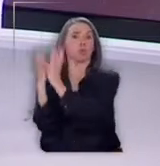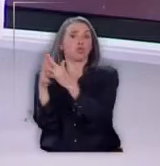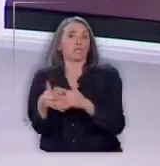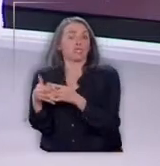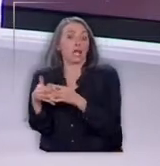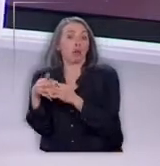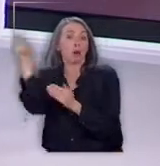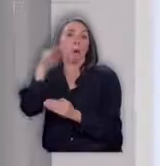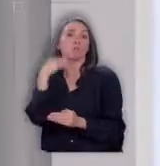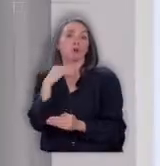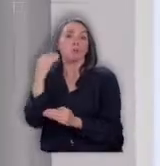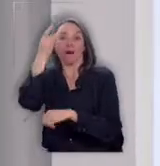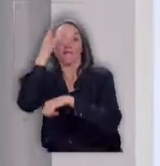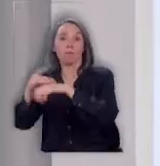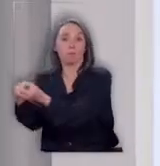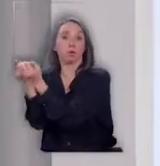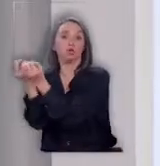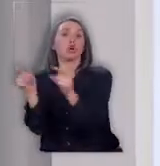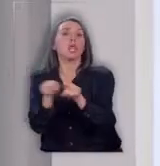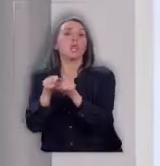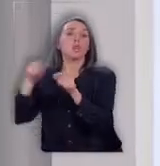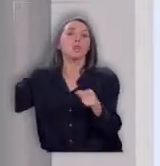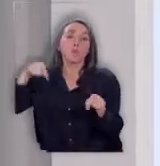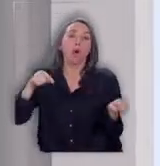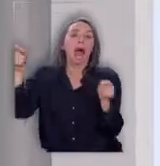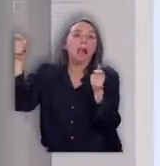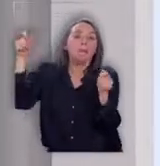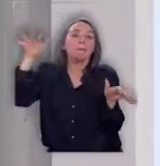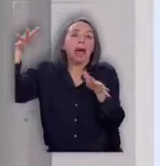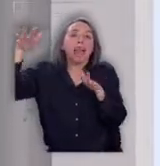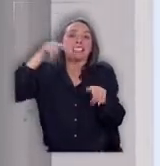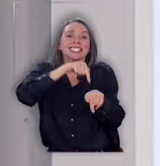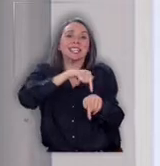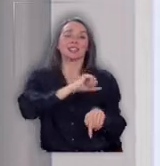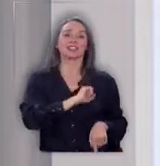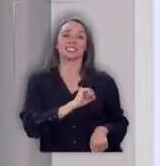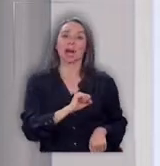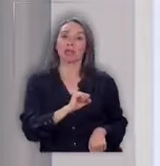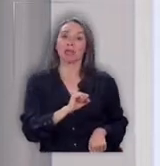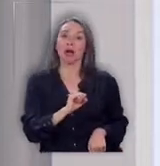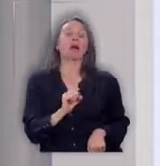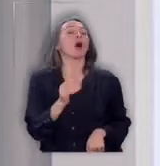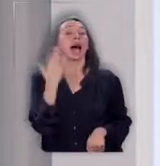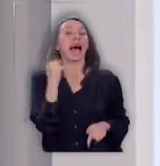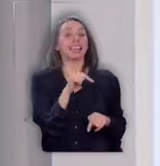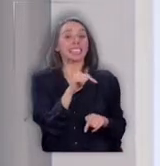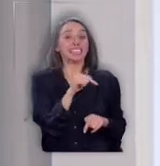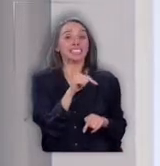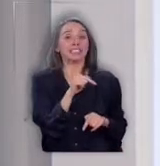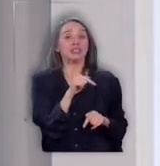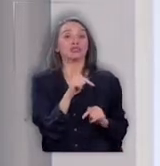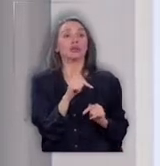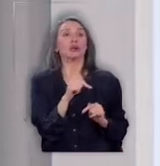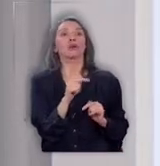es cuando afecta a Santiago y eso no estaba suficientemente